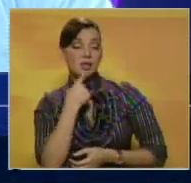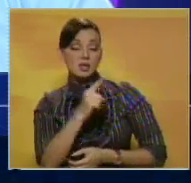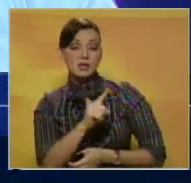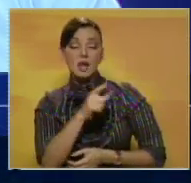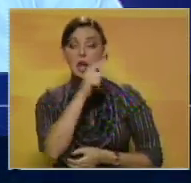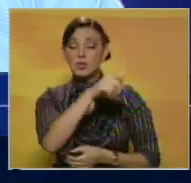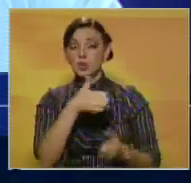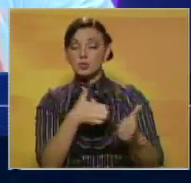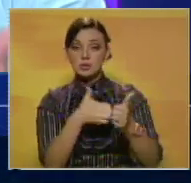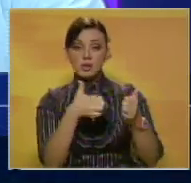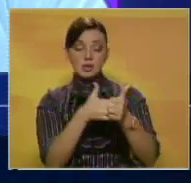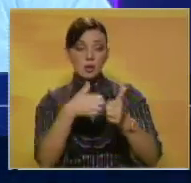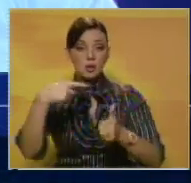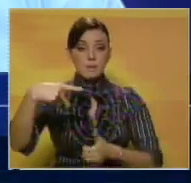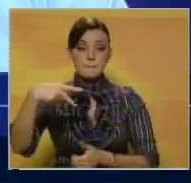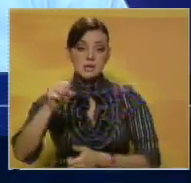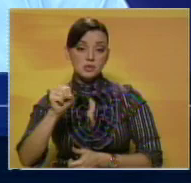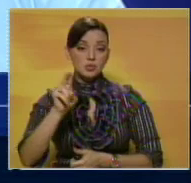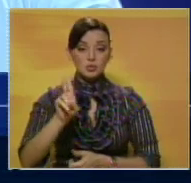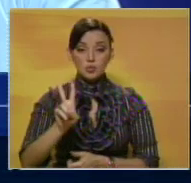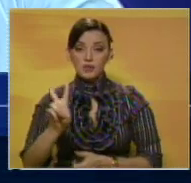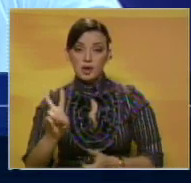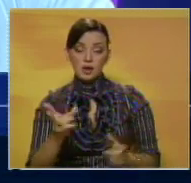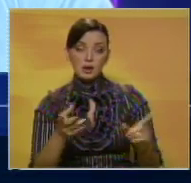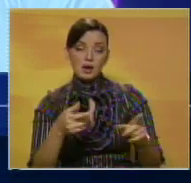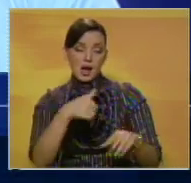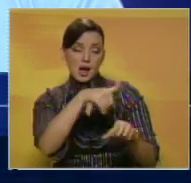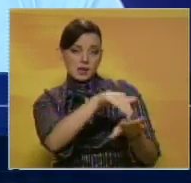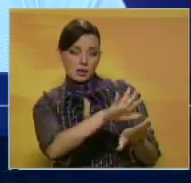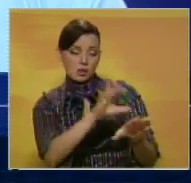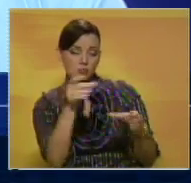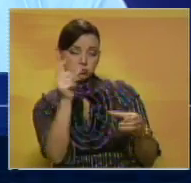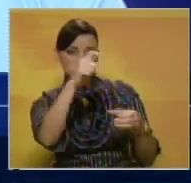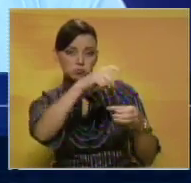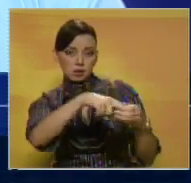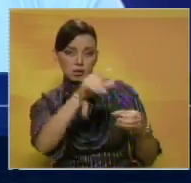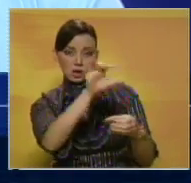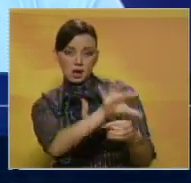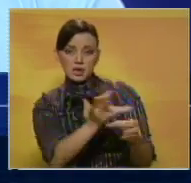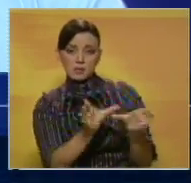militantes del PSU, subordinados de ellos, que los ponen ahí para